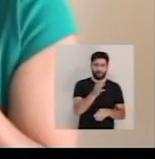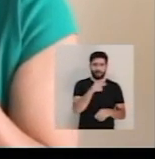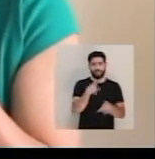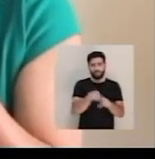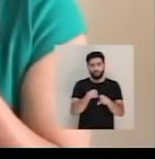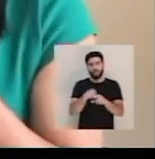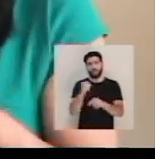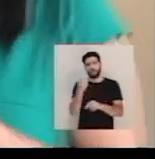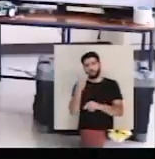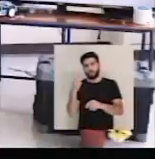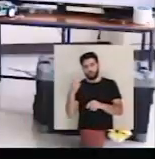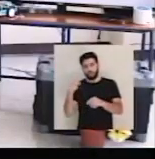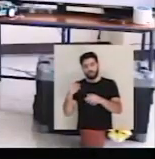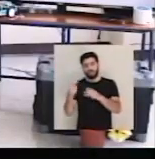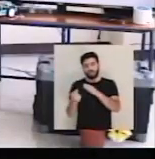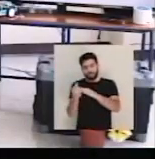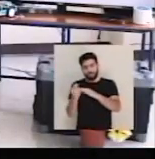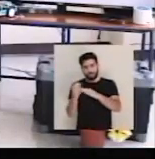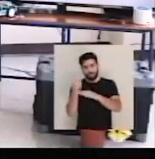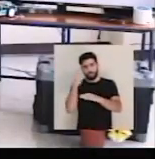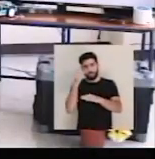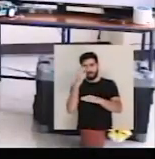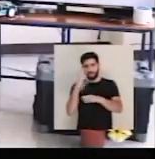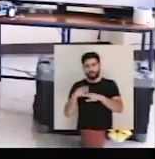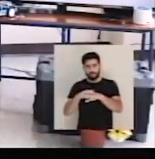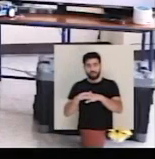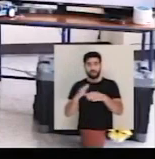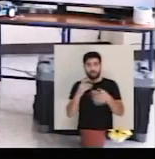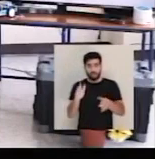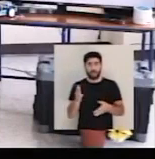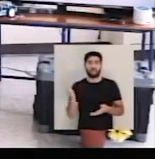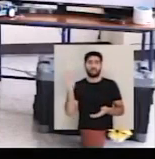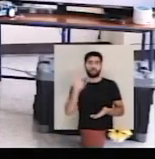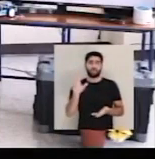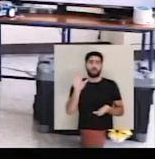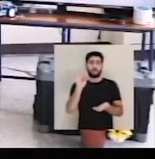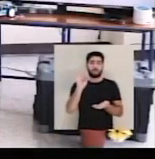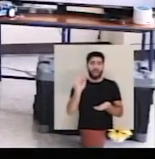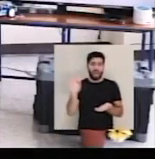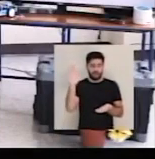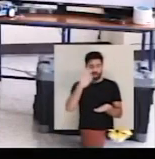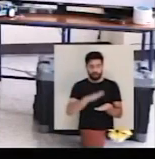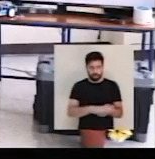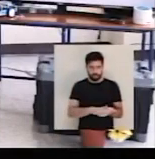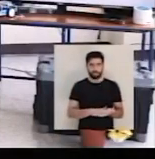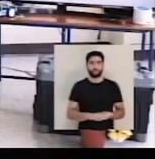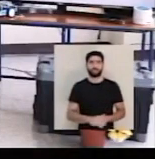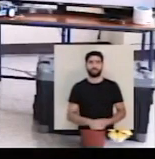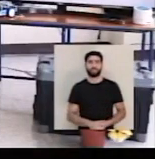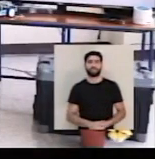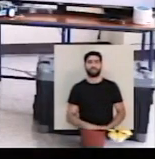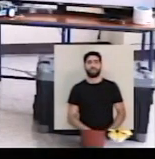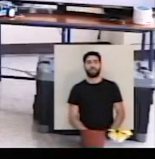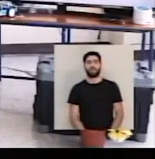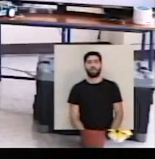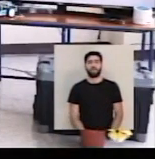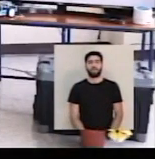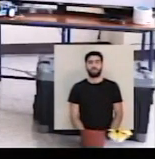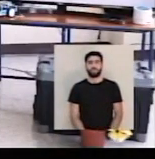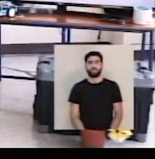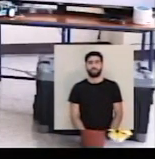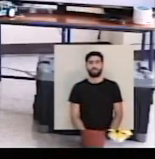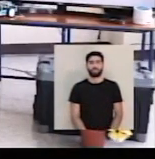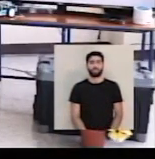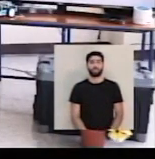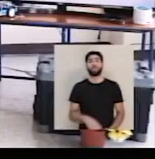del número 2. Y también lo vamos a pegar. Así que vamos a necesitar